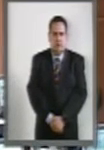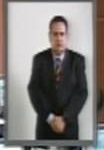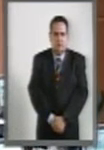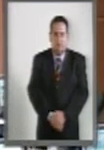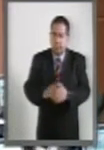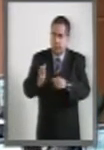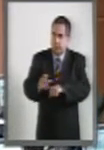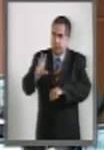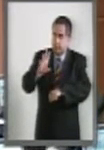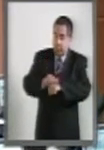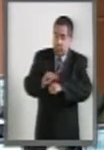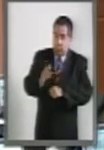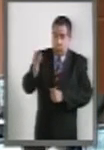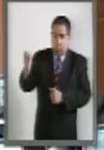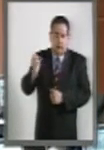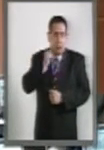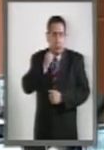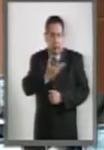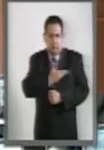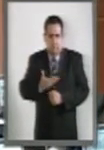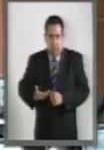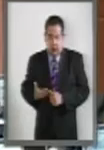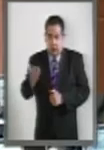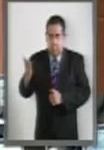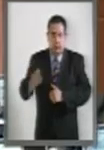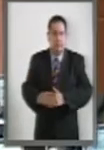Con su permiso, senador presidente,